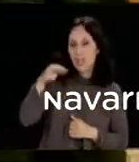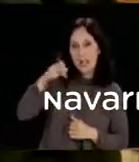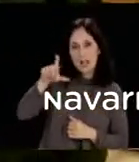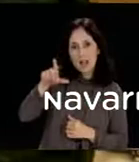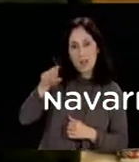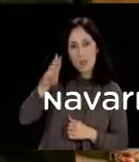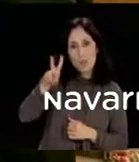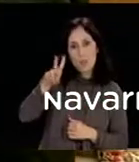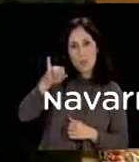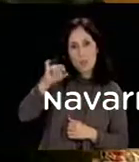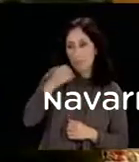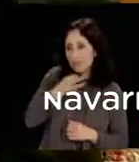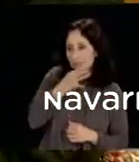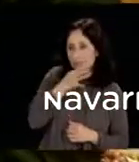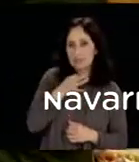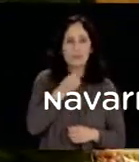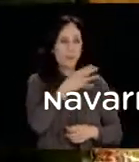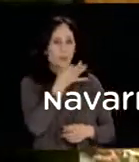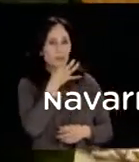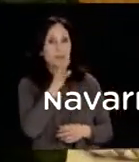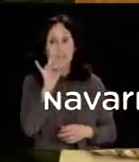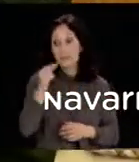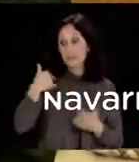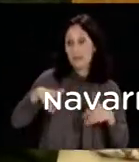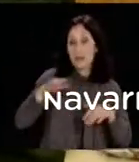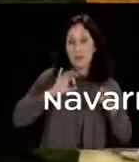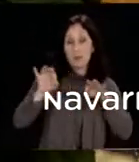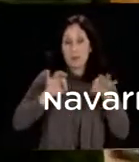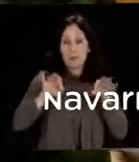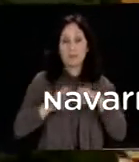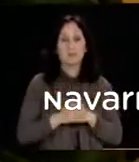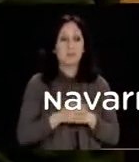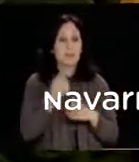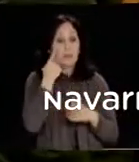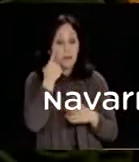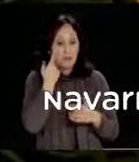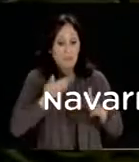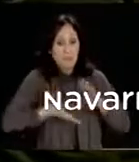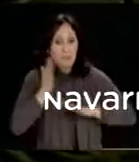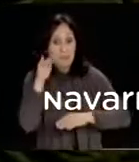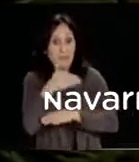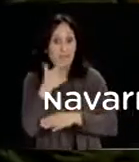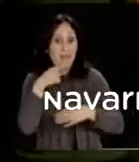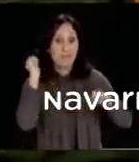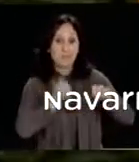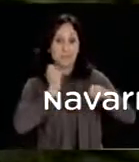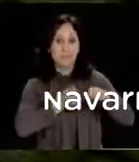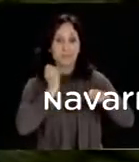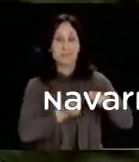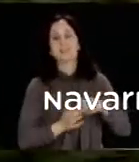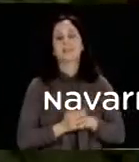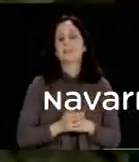Hola, buenas tardes. Muy bien. ¿Qué os pilla aquí? ¿Preparando sí, ya? Sí, aquí ya preparando. A ver si salimos enseguida con el calderero. José